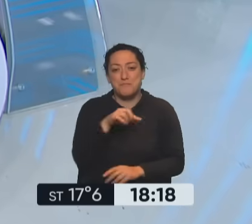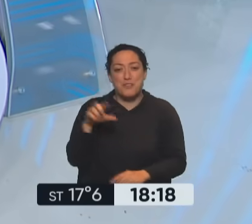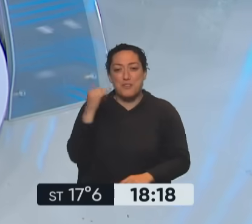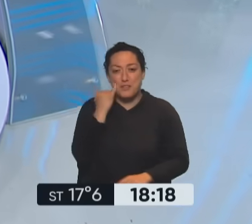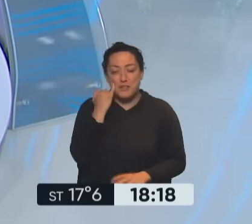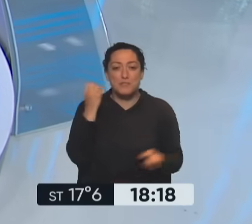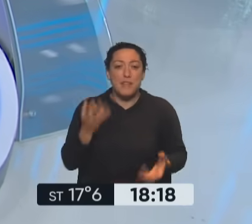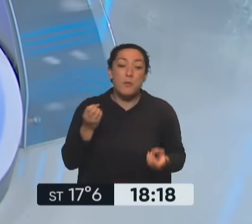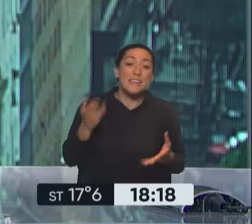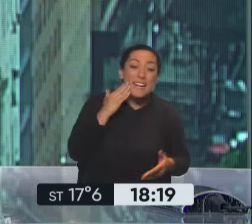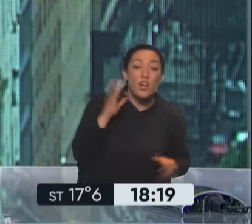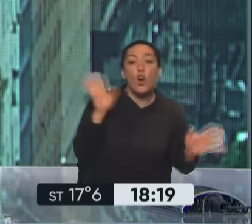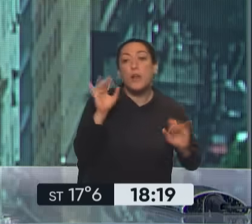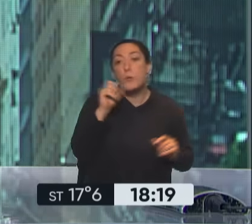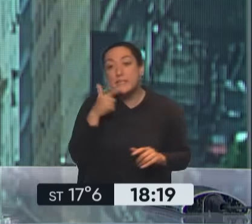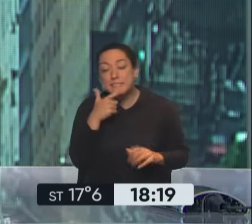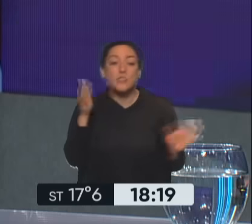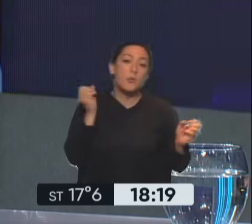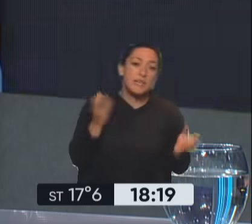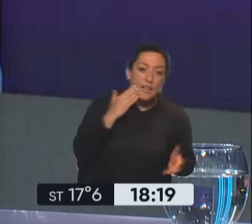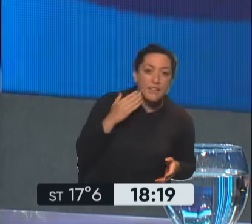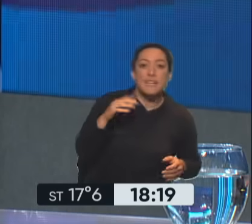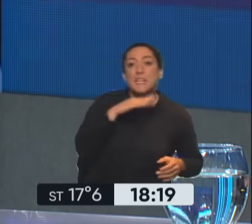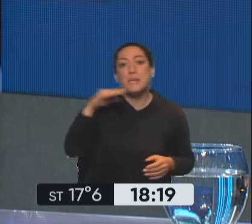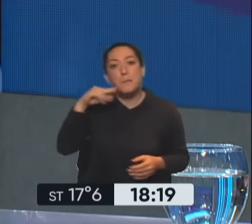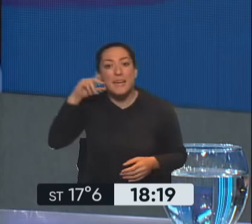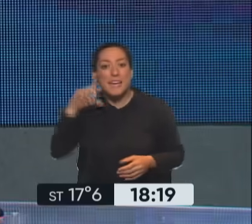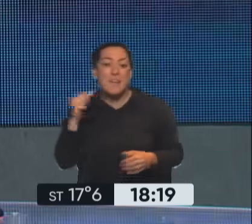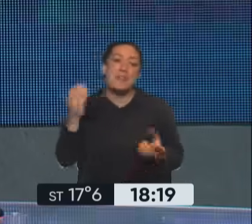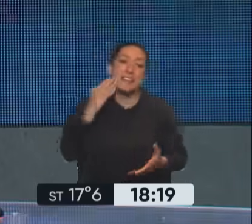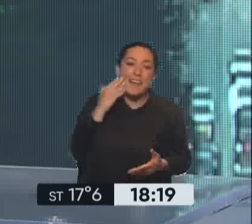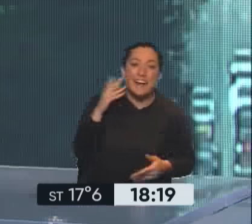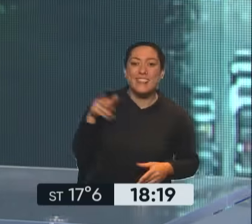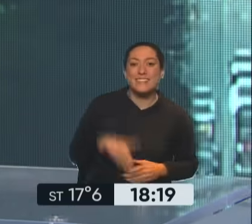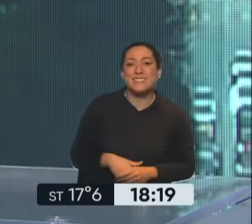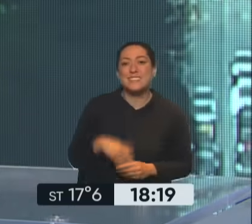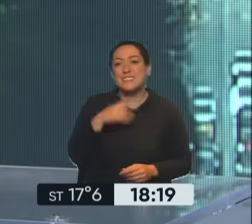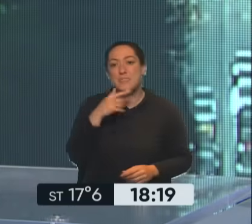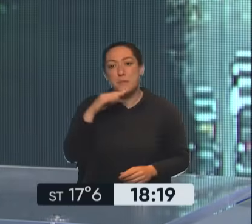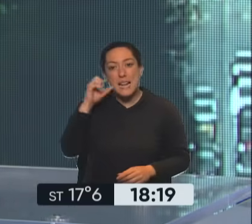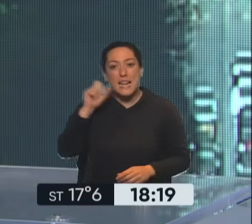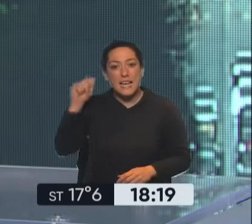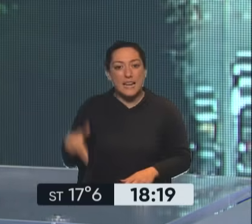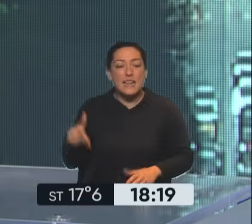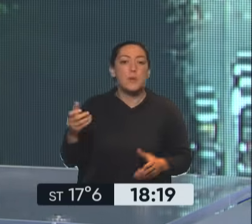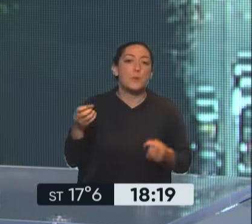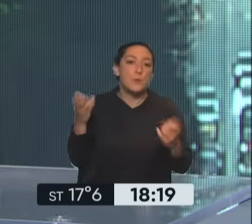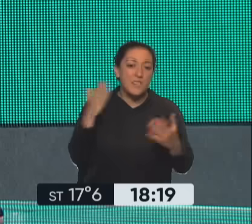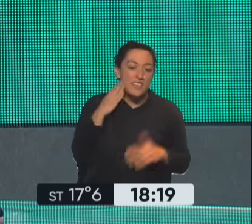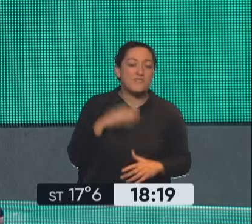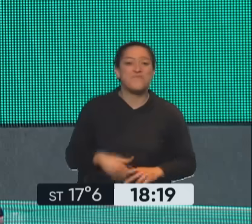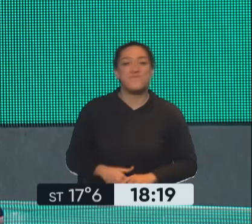Don Luis. Hola, ¿qué tal? Buenas tardes. Sonia Jimena. ¿Cómo anda? Buenas tardes. Y Sila Vilker. Hola, ¿cómo andas?